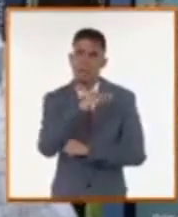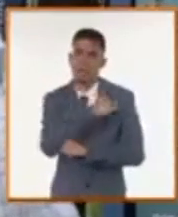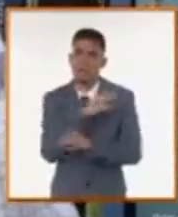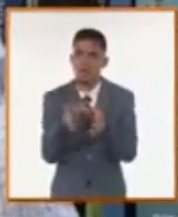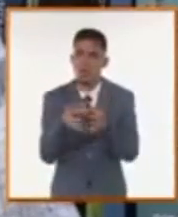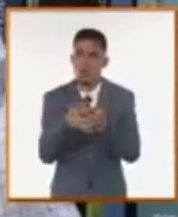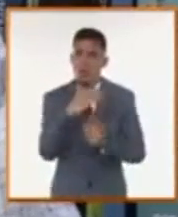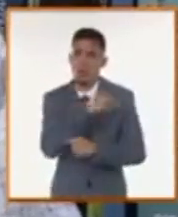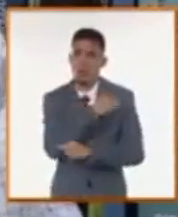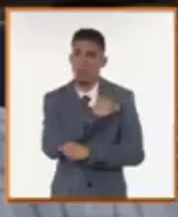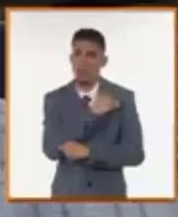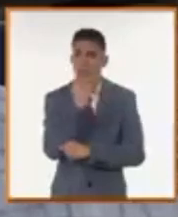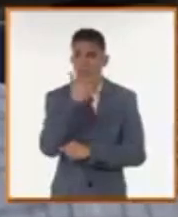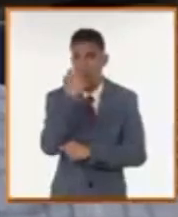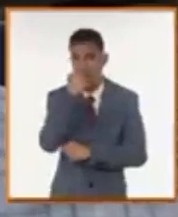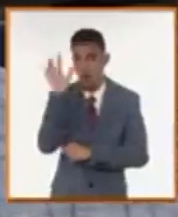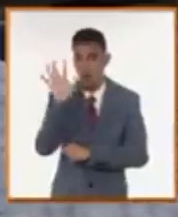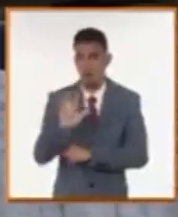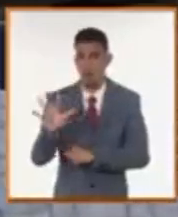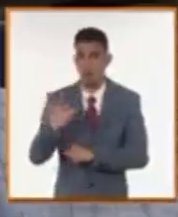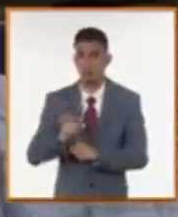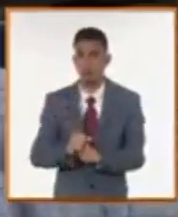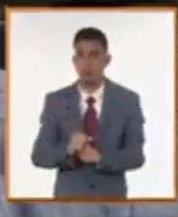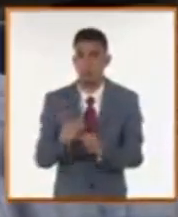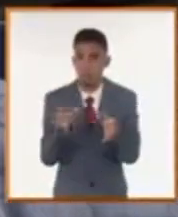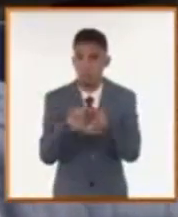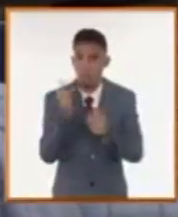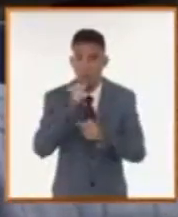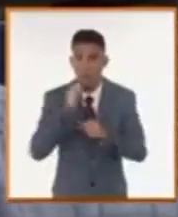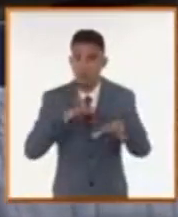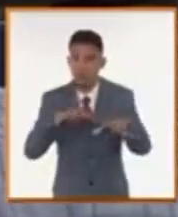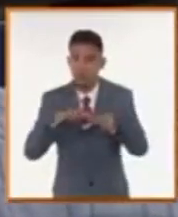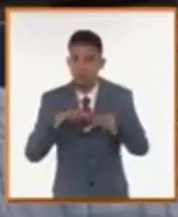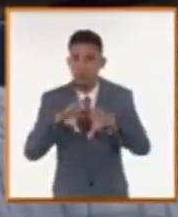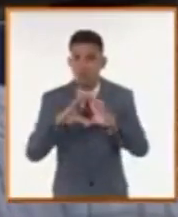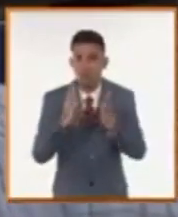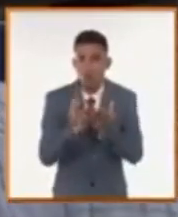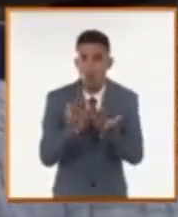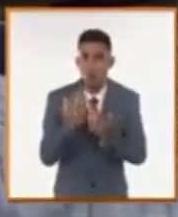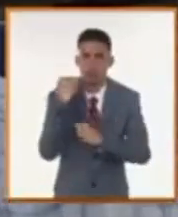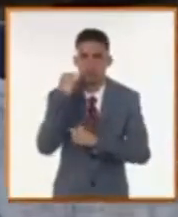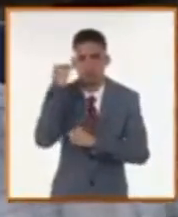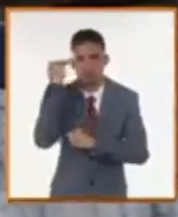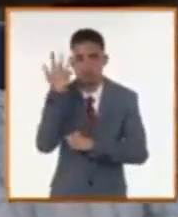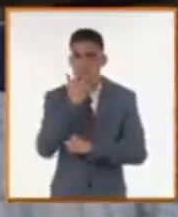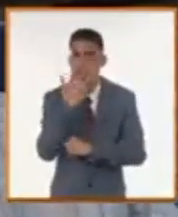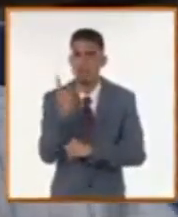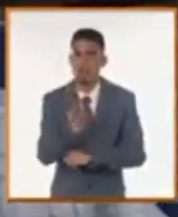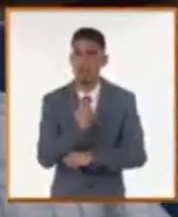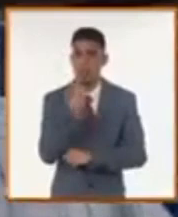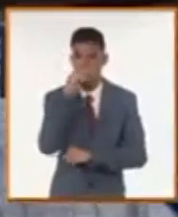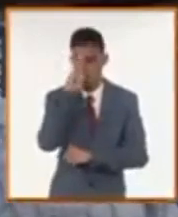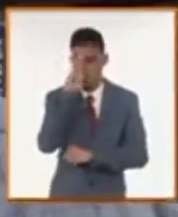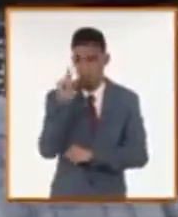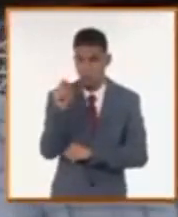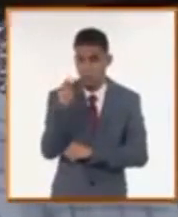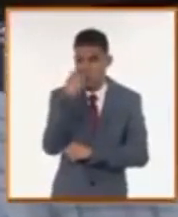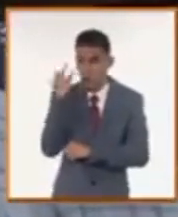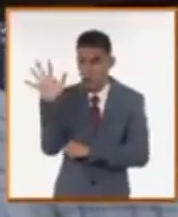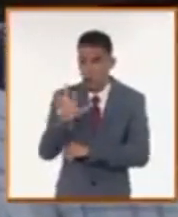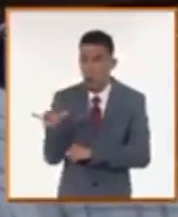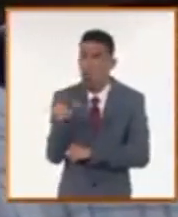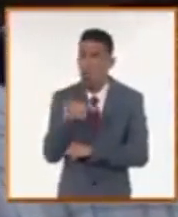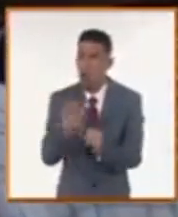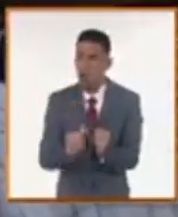era angolana. Las tropas allí más preparadas éramos nosotros. Ellos tenían el mismo momento que